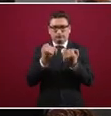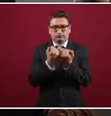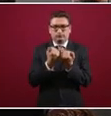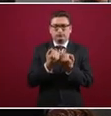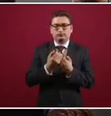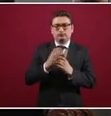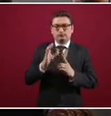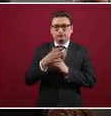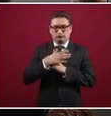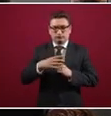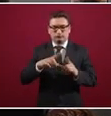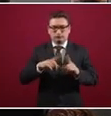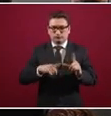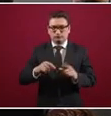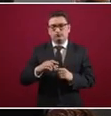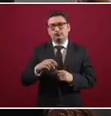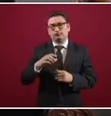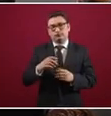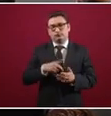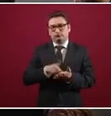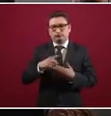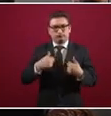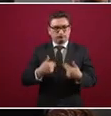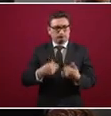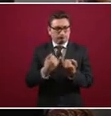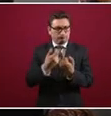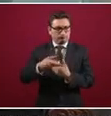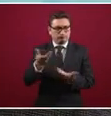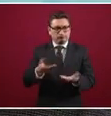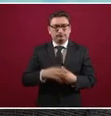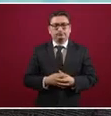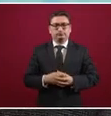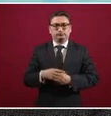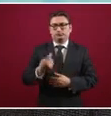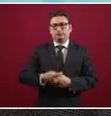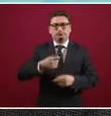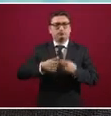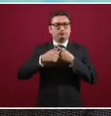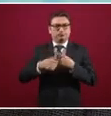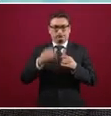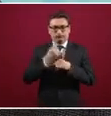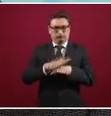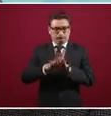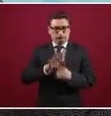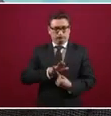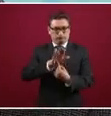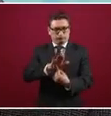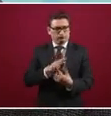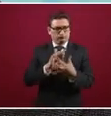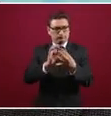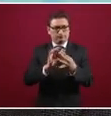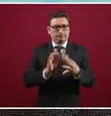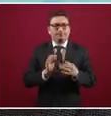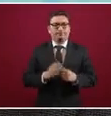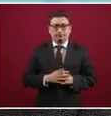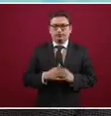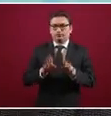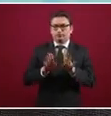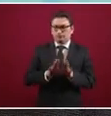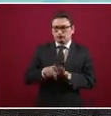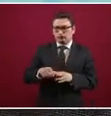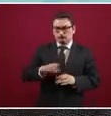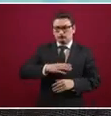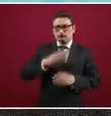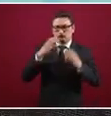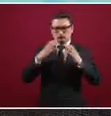investigaciones de carácter académico vamos a dar cuenta por primera vez de información sobre la identificación de cuerpos